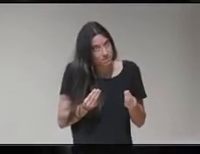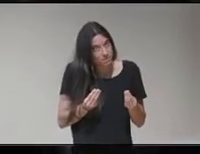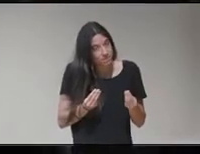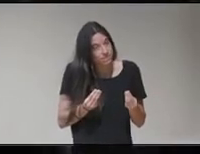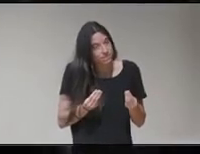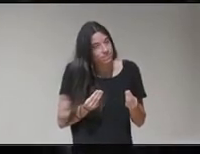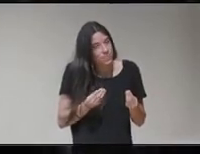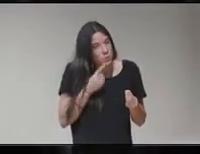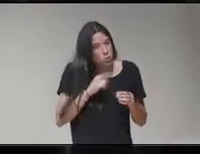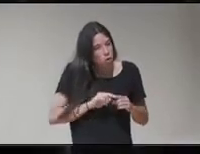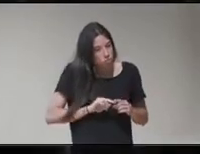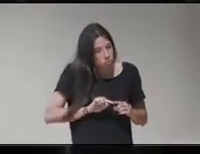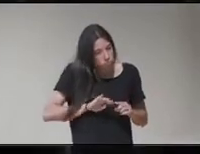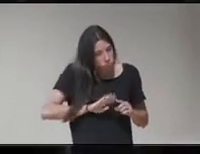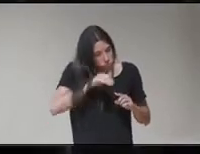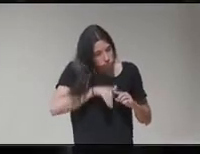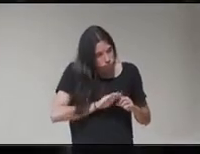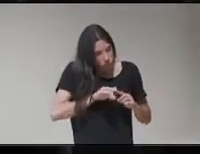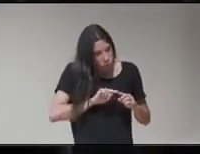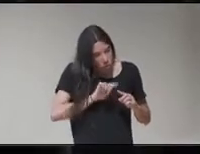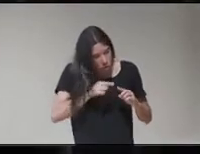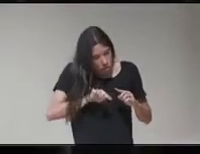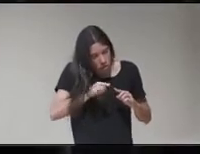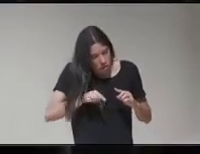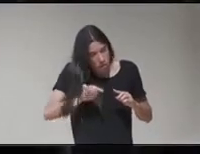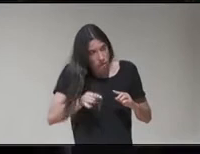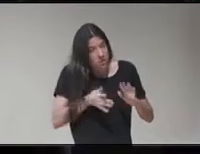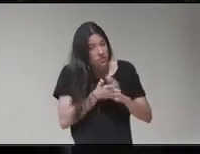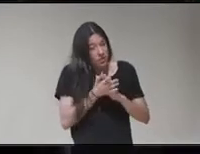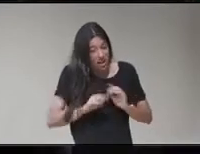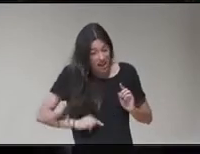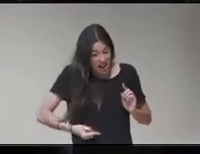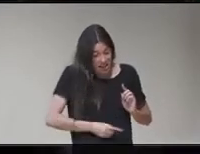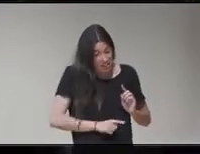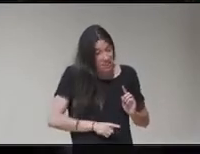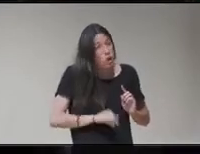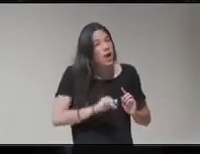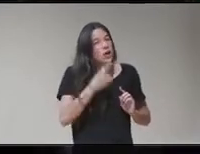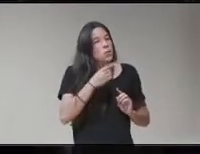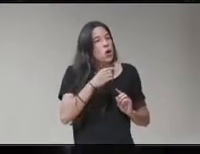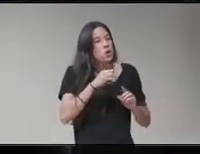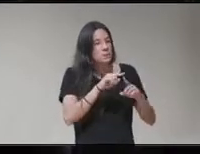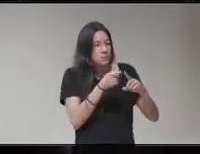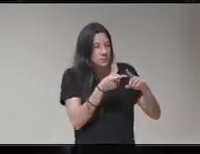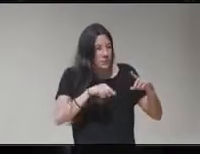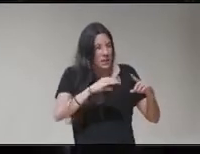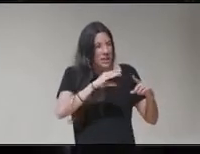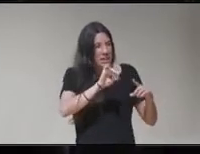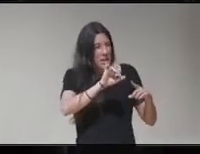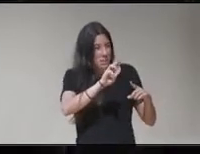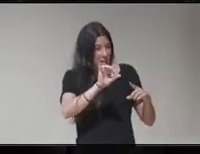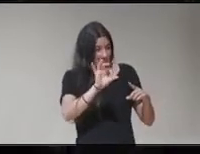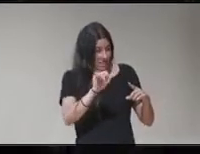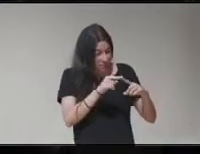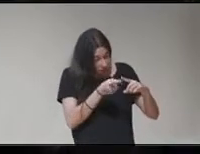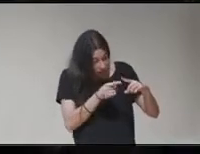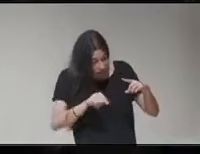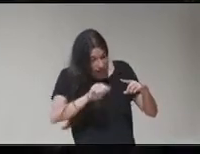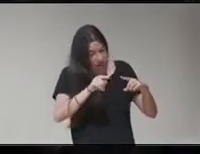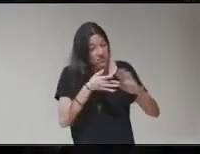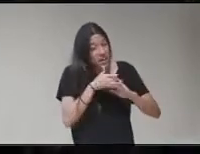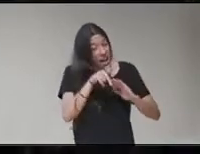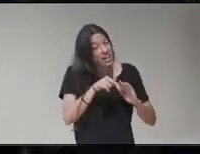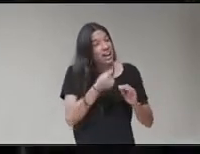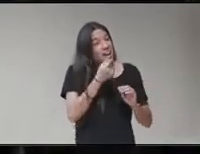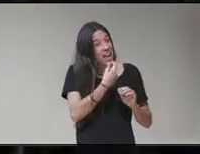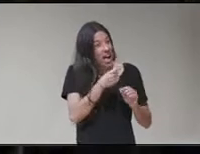convoluta, en el sentido de que, claro, tú en el intestino grueso hay una serie de criptas a las cuales el antibiótico va a llegar mal. Por lo tanto,